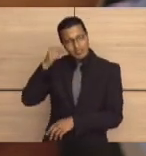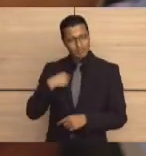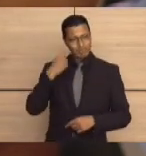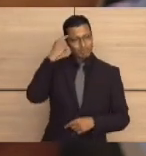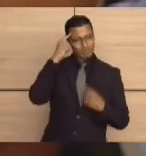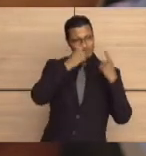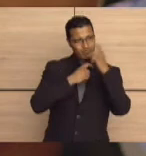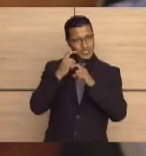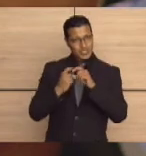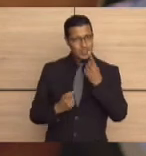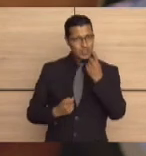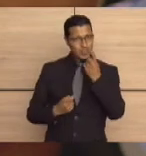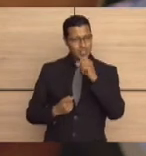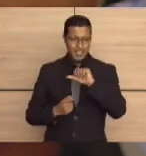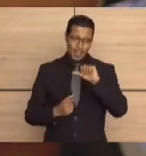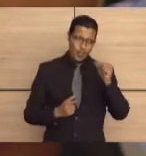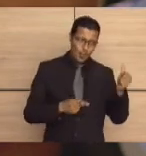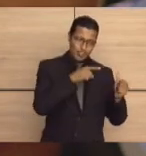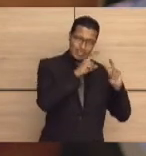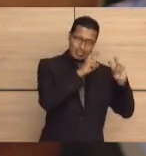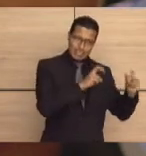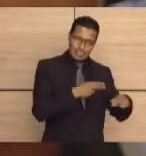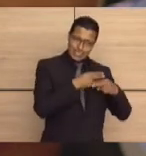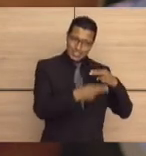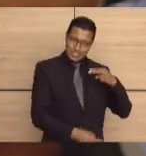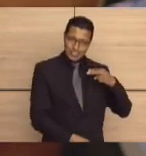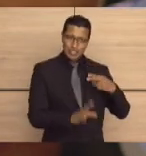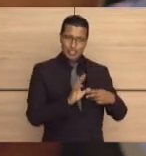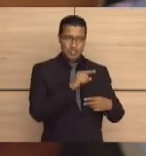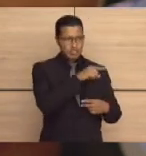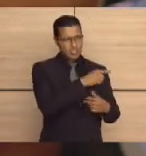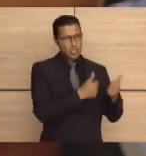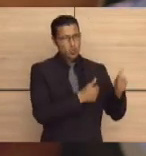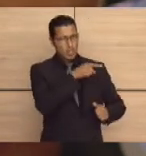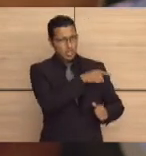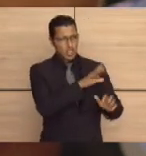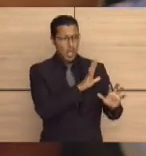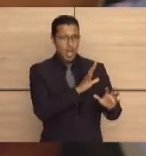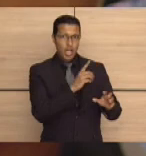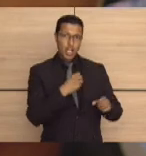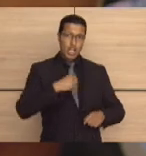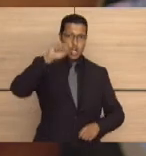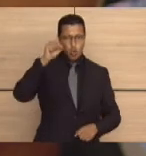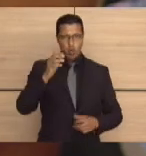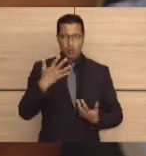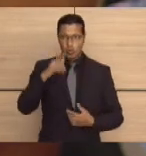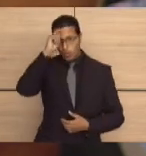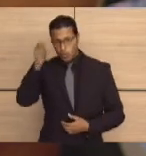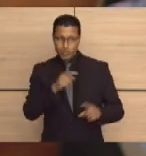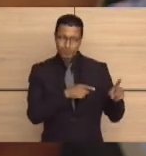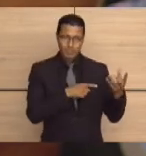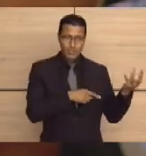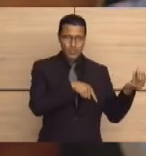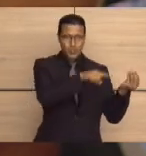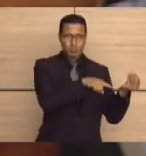otra parte de la historia, que no es la leyenda de los héroes, sino la saga